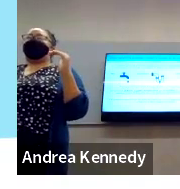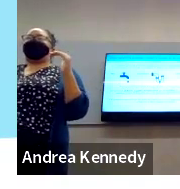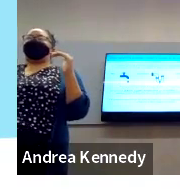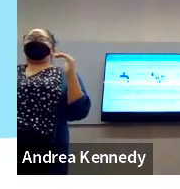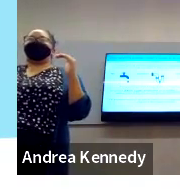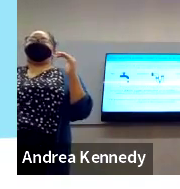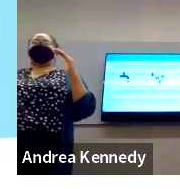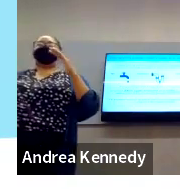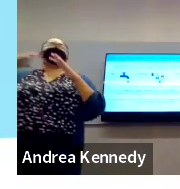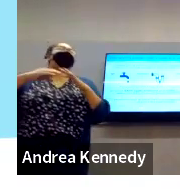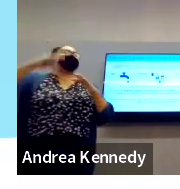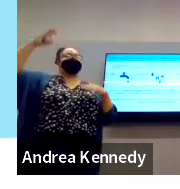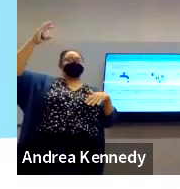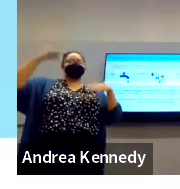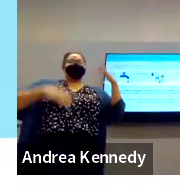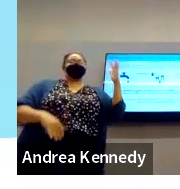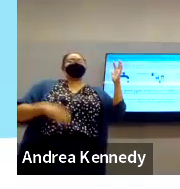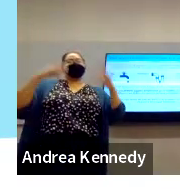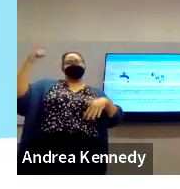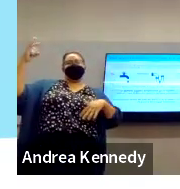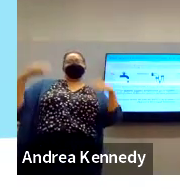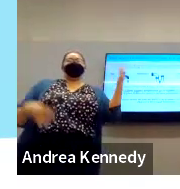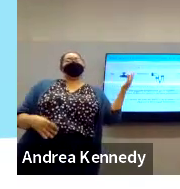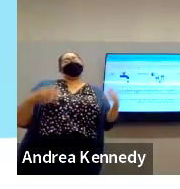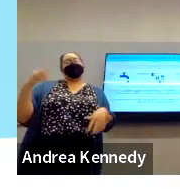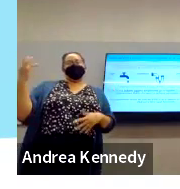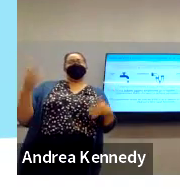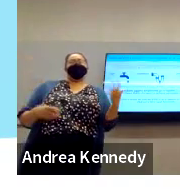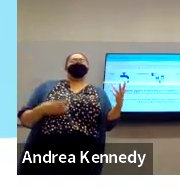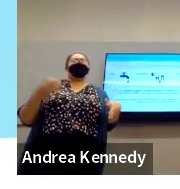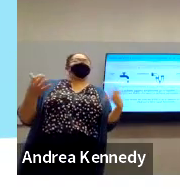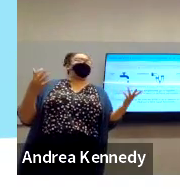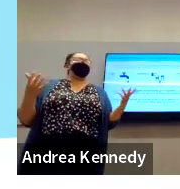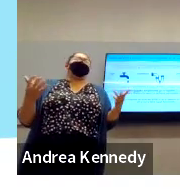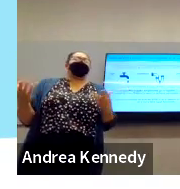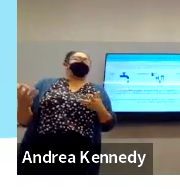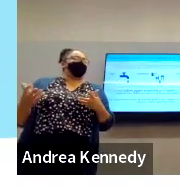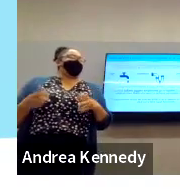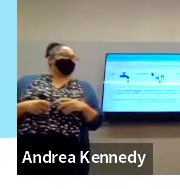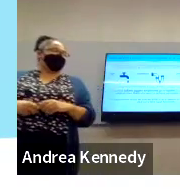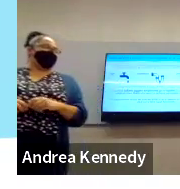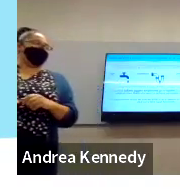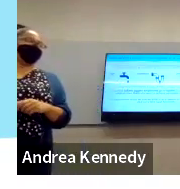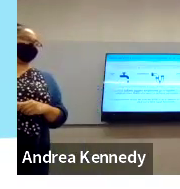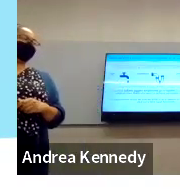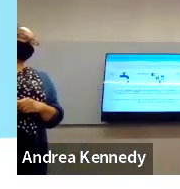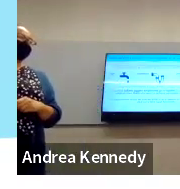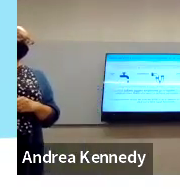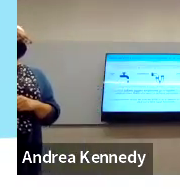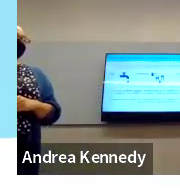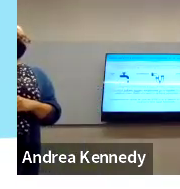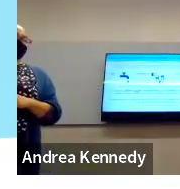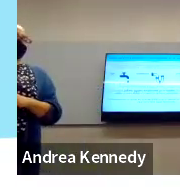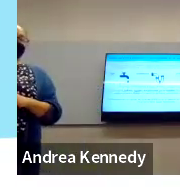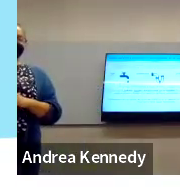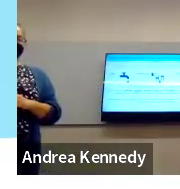moving forward. So that way you won't have those fluctuations in utilities every month. So it should be a good thing. So,